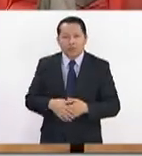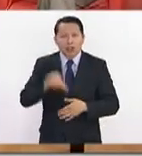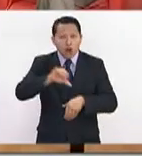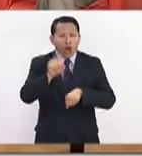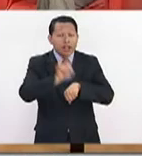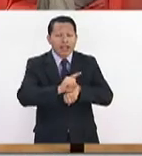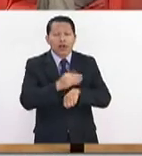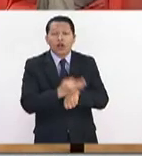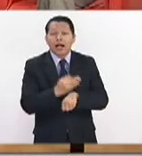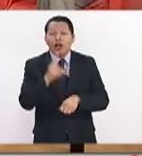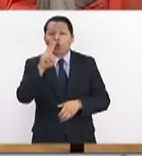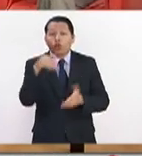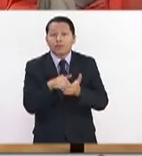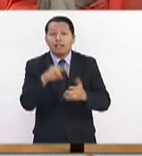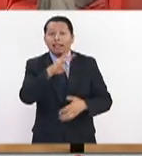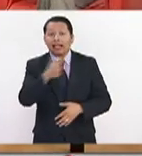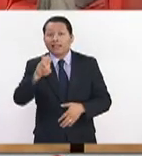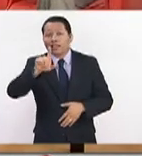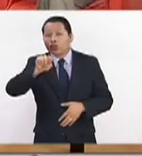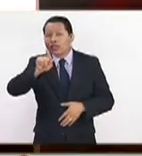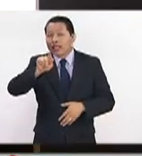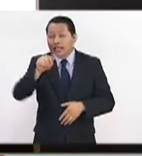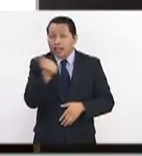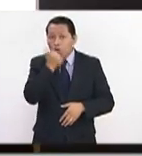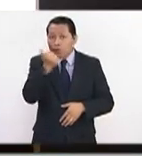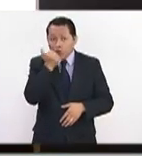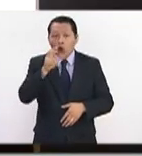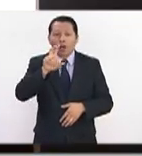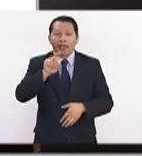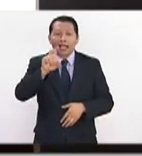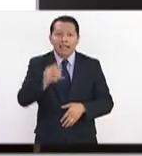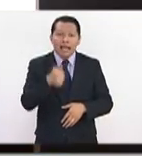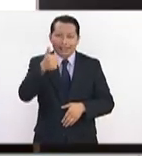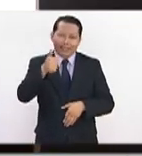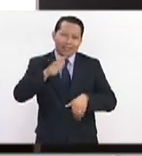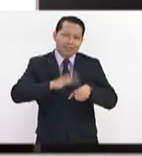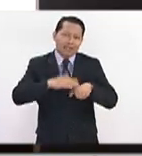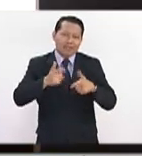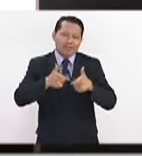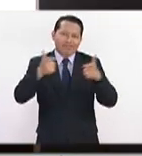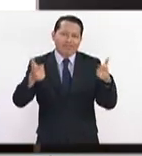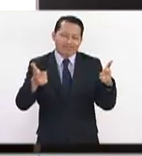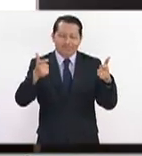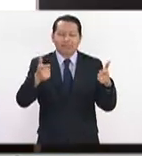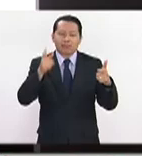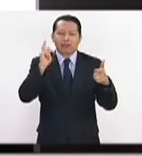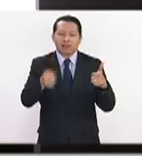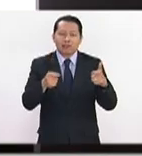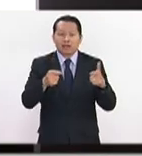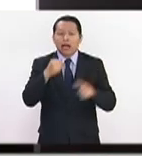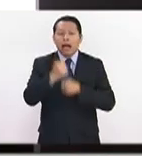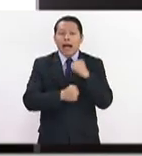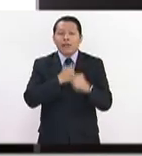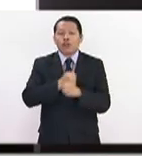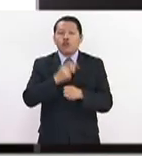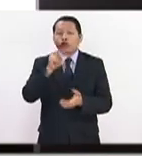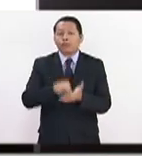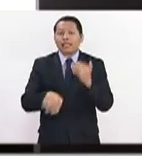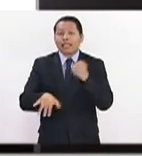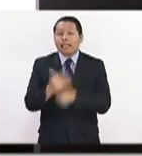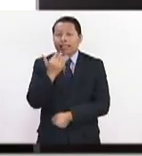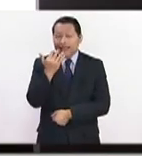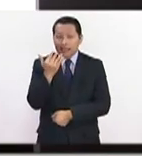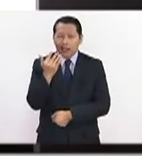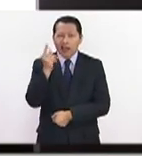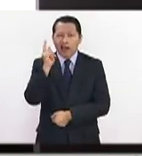nosotros contamos con 2.370 alumnos, 36 veces más de lo que iniciamos. A partir del año 2015